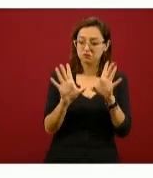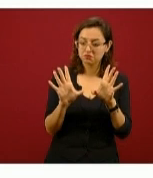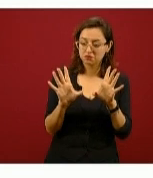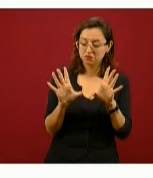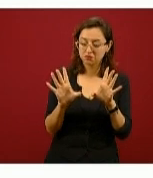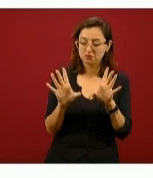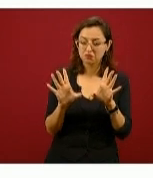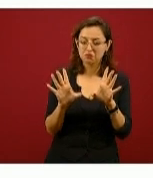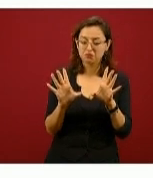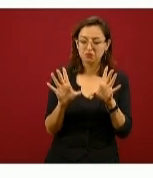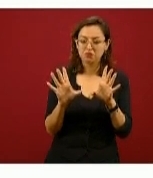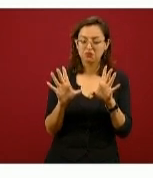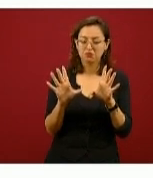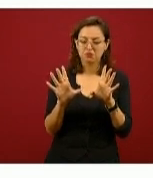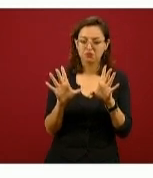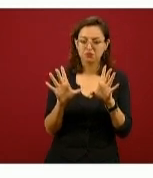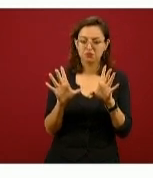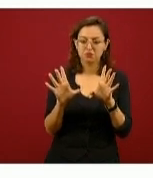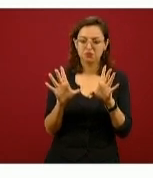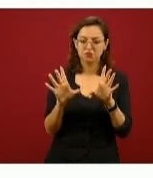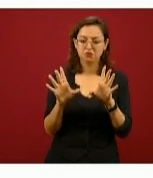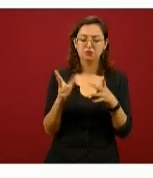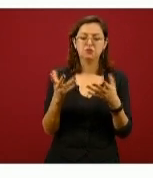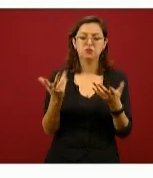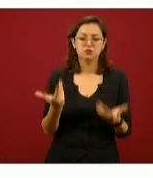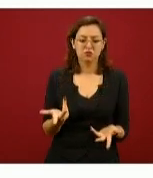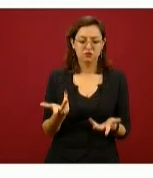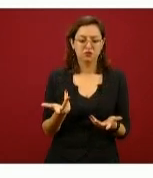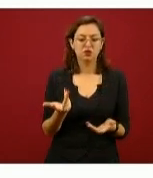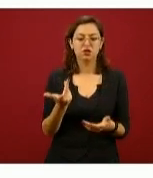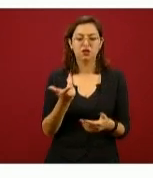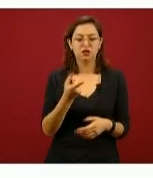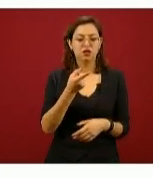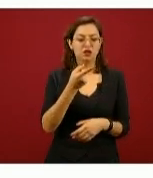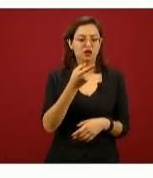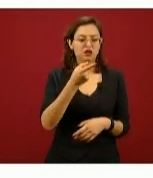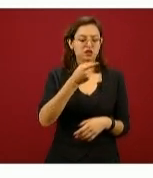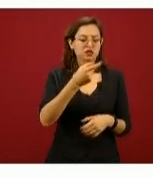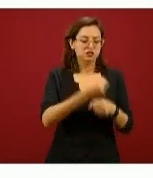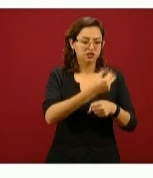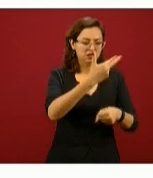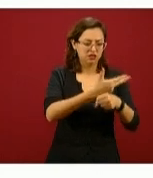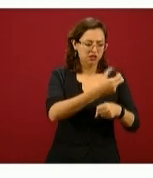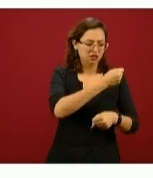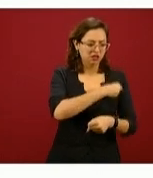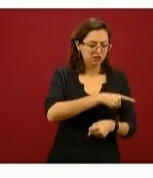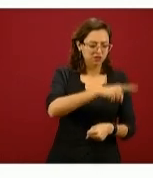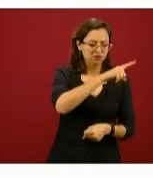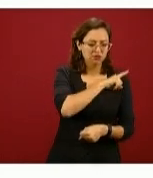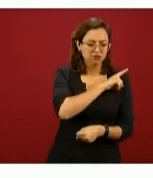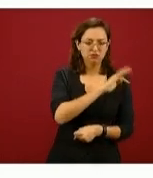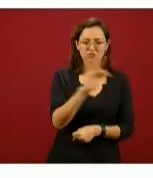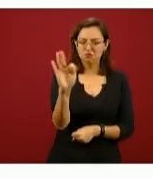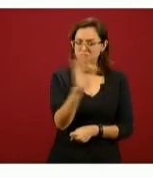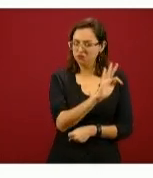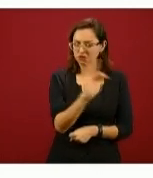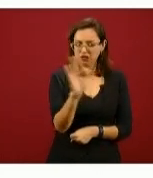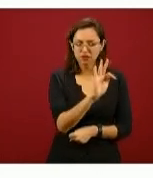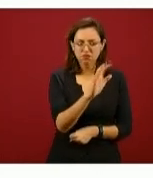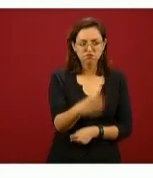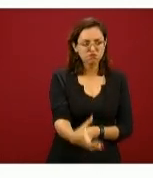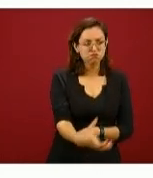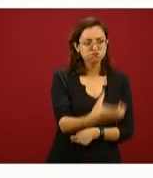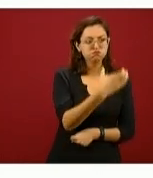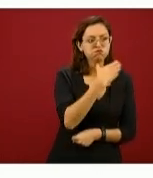en base a las capacidades que tiene el sector salud y que en su momento pudiesen llegar